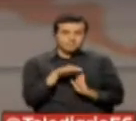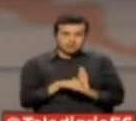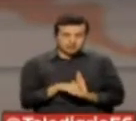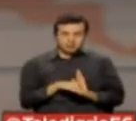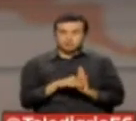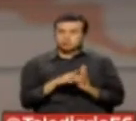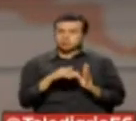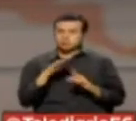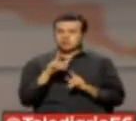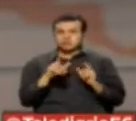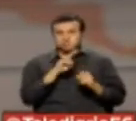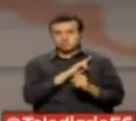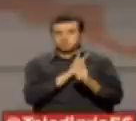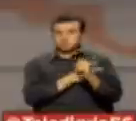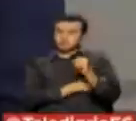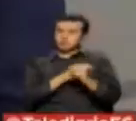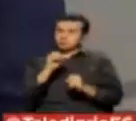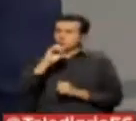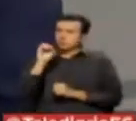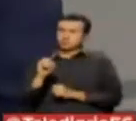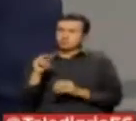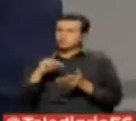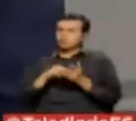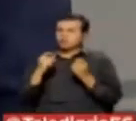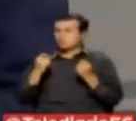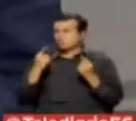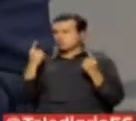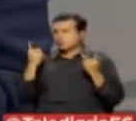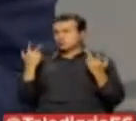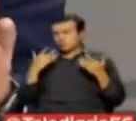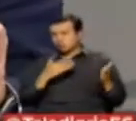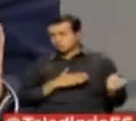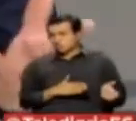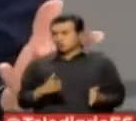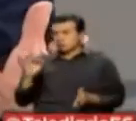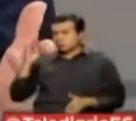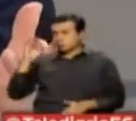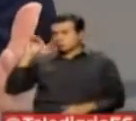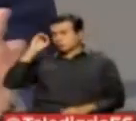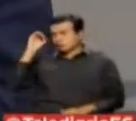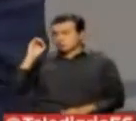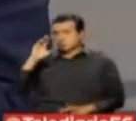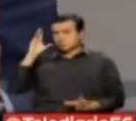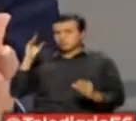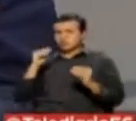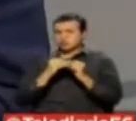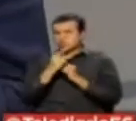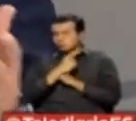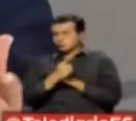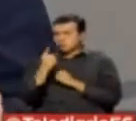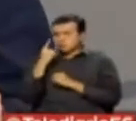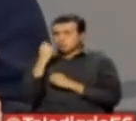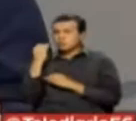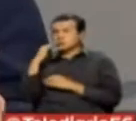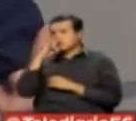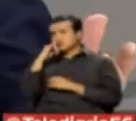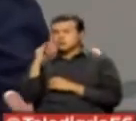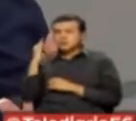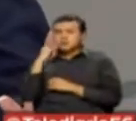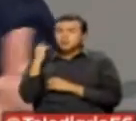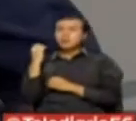histórica que podemos hablar ya que hay un control nominal podemos saber cuántos niños